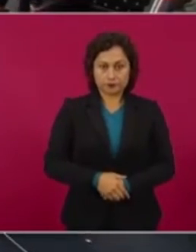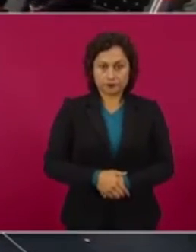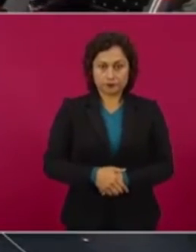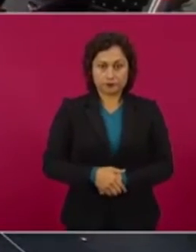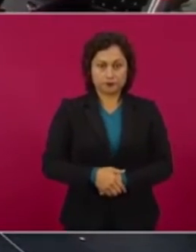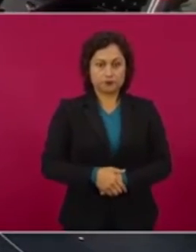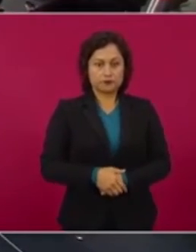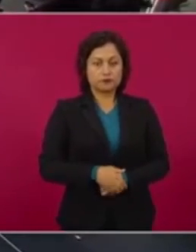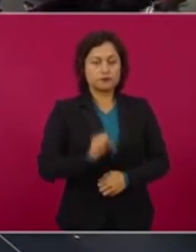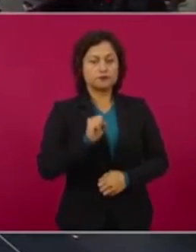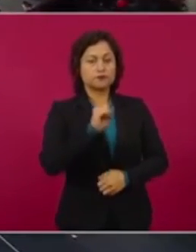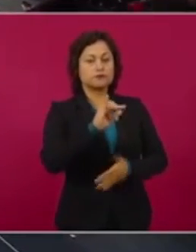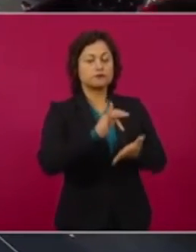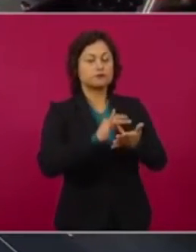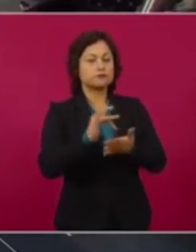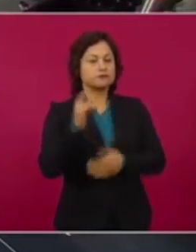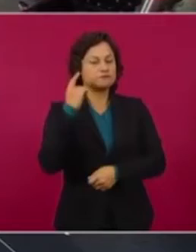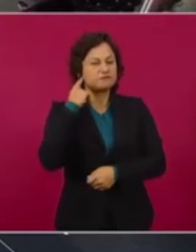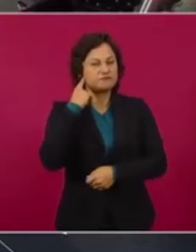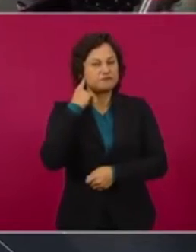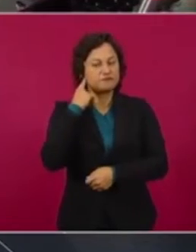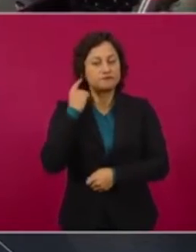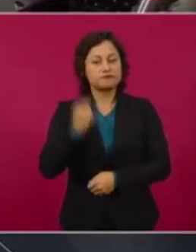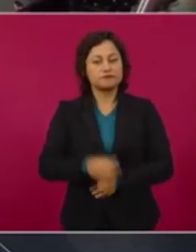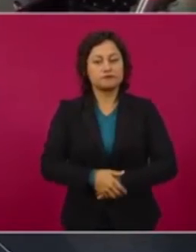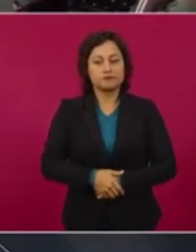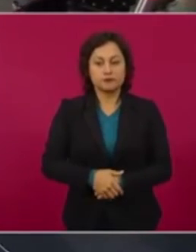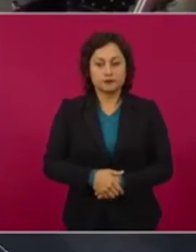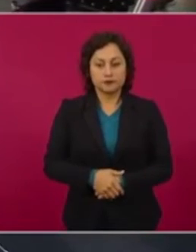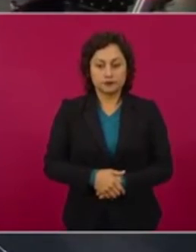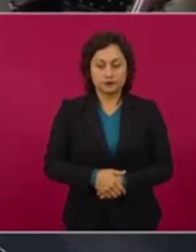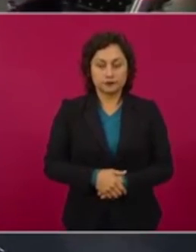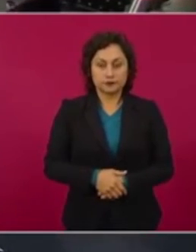Le entregué unos casos gracias.